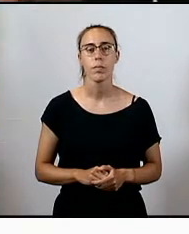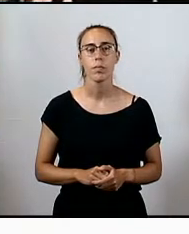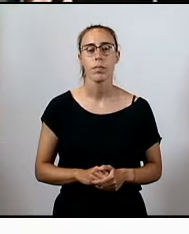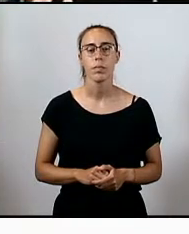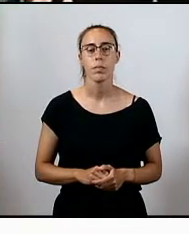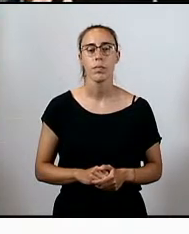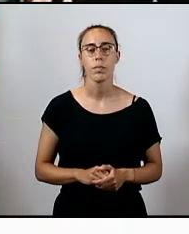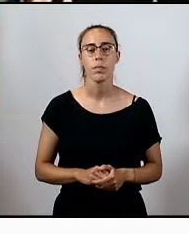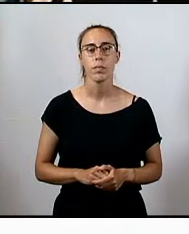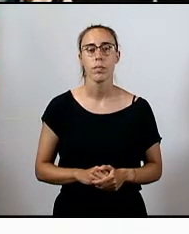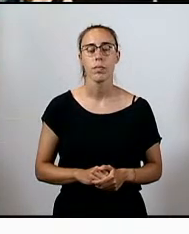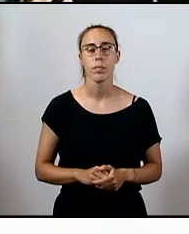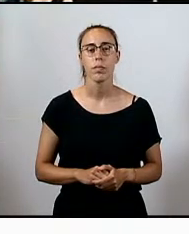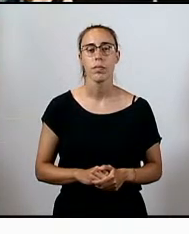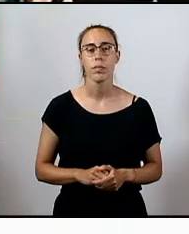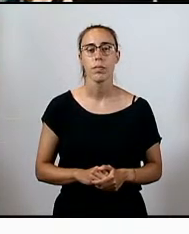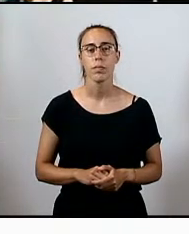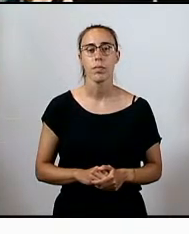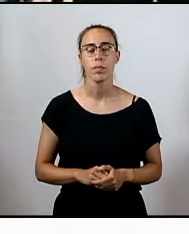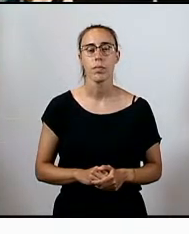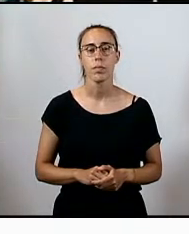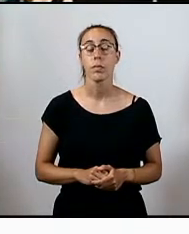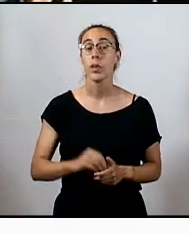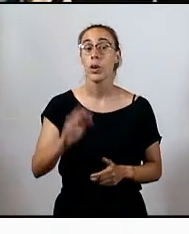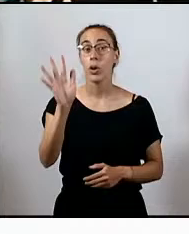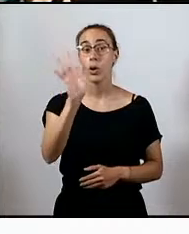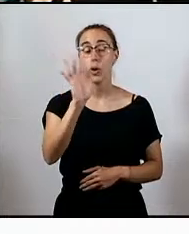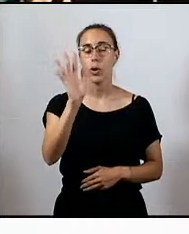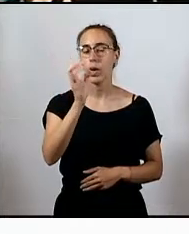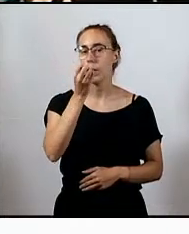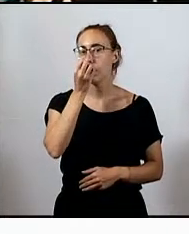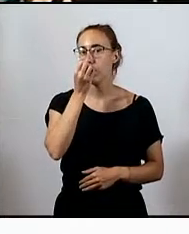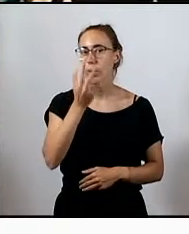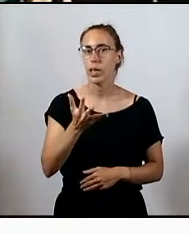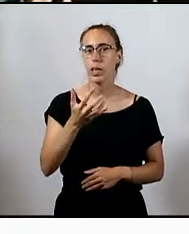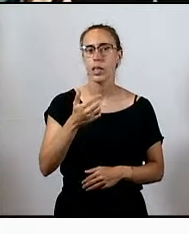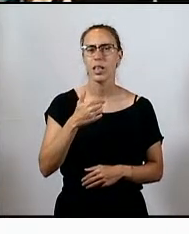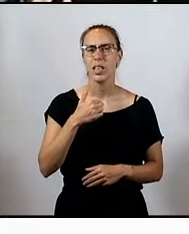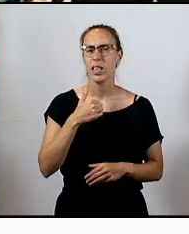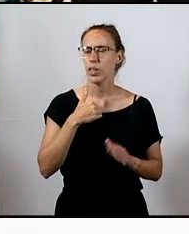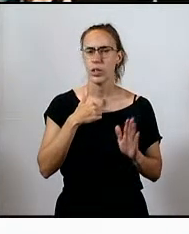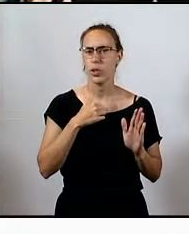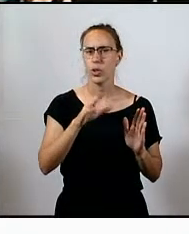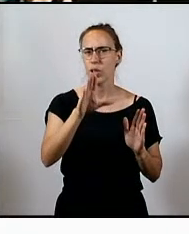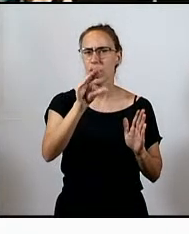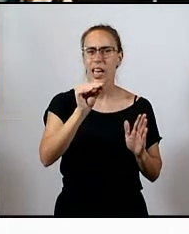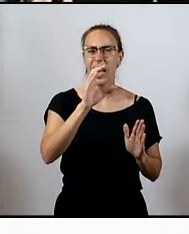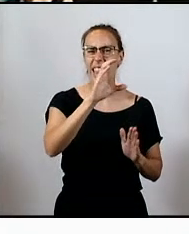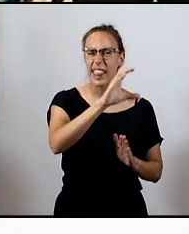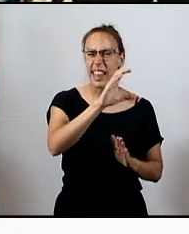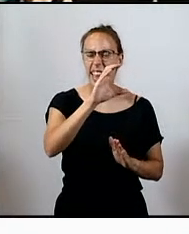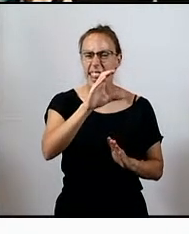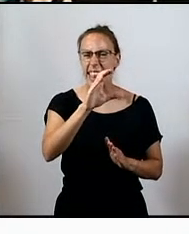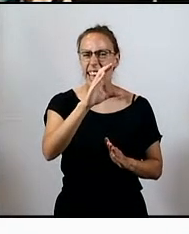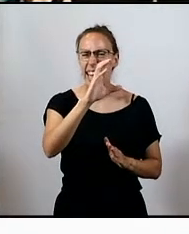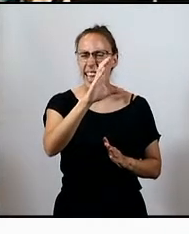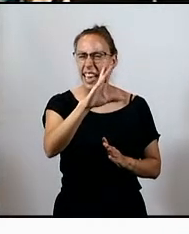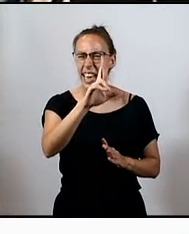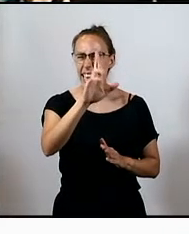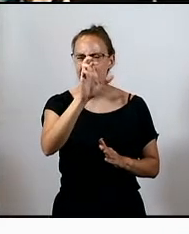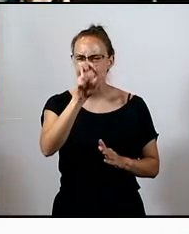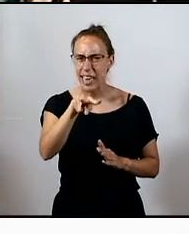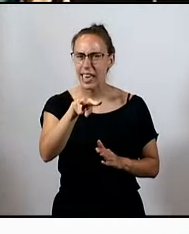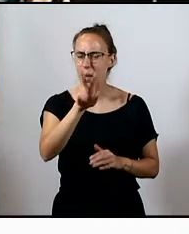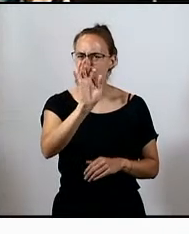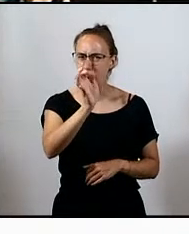Paso entonces. Hola, buenas. Es que entre que no habíamos entendido hasta que CC Green es el, ¿verdad? El proyecto. ¿Nos